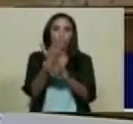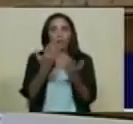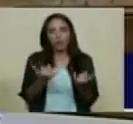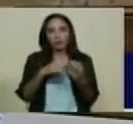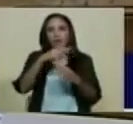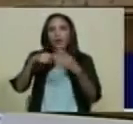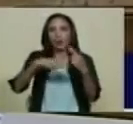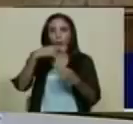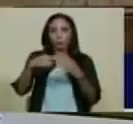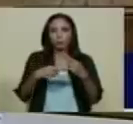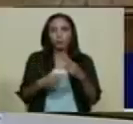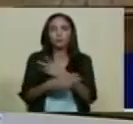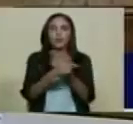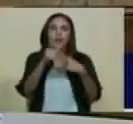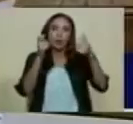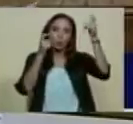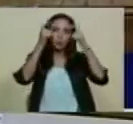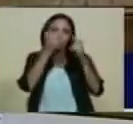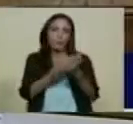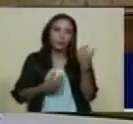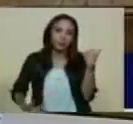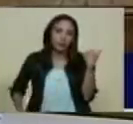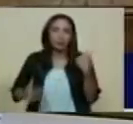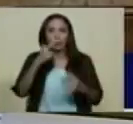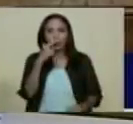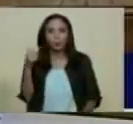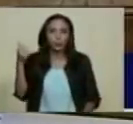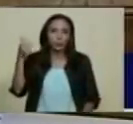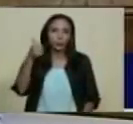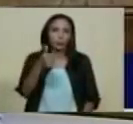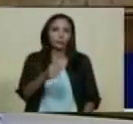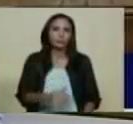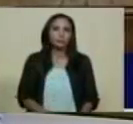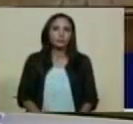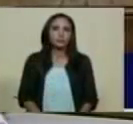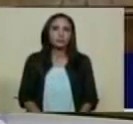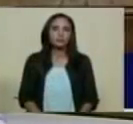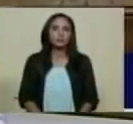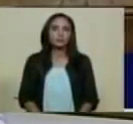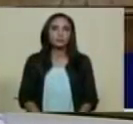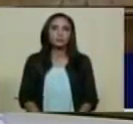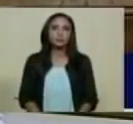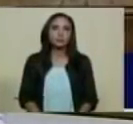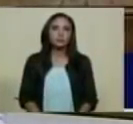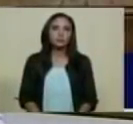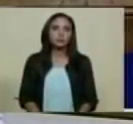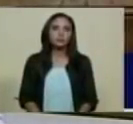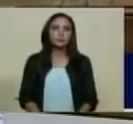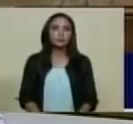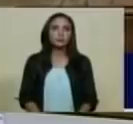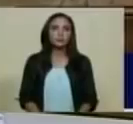revolución. Y nosotros tenemos que valorar mucho el crecimiento